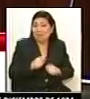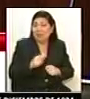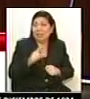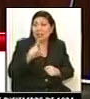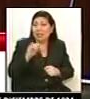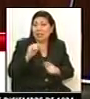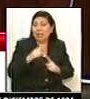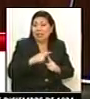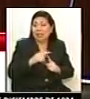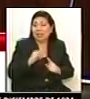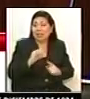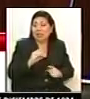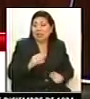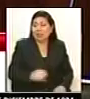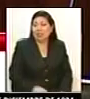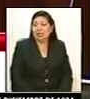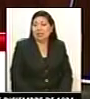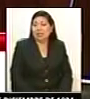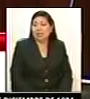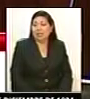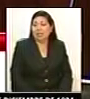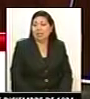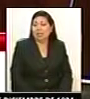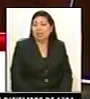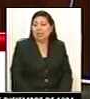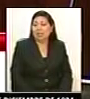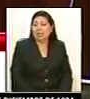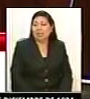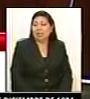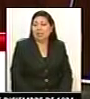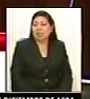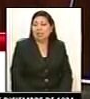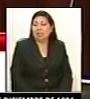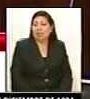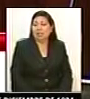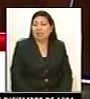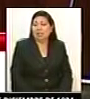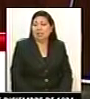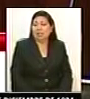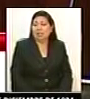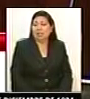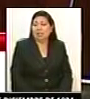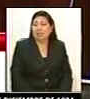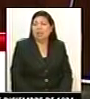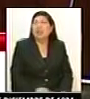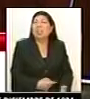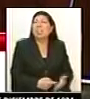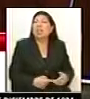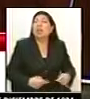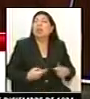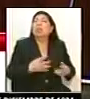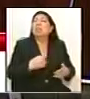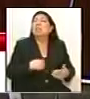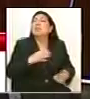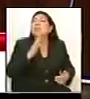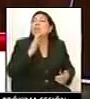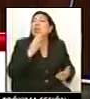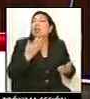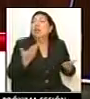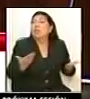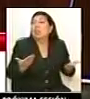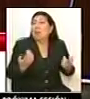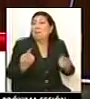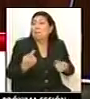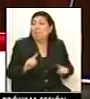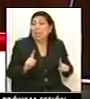era muy consumido por un famoso político peruano. Entonces, ¿qué competitividad estamos hablando? Pero